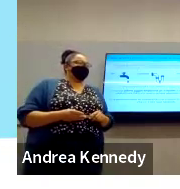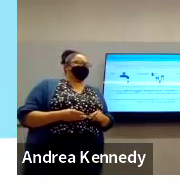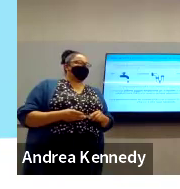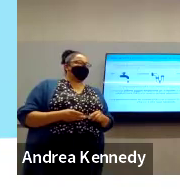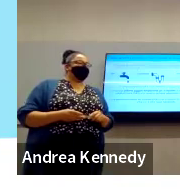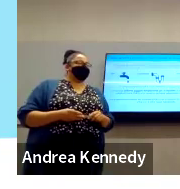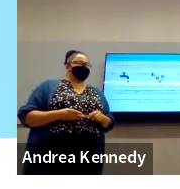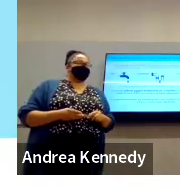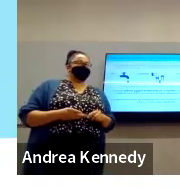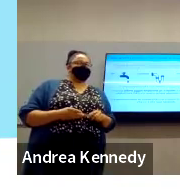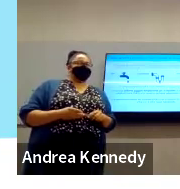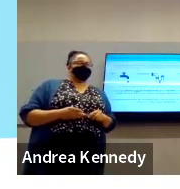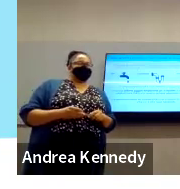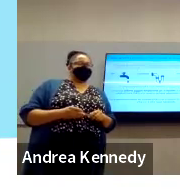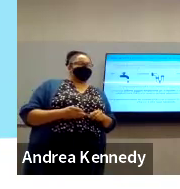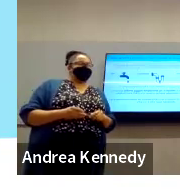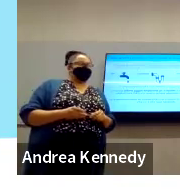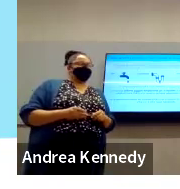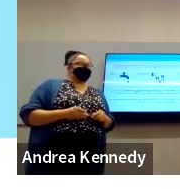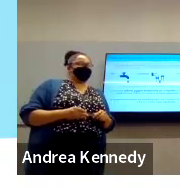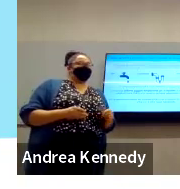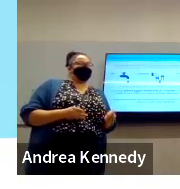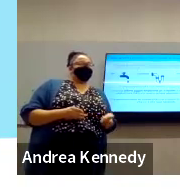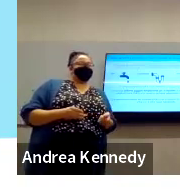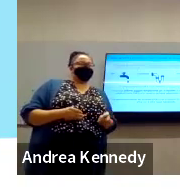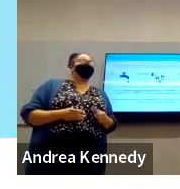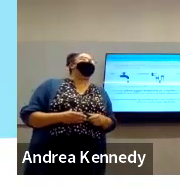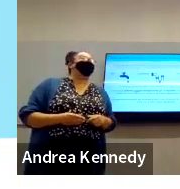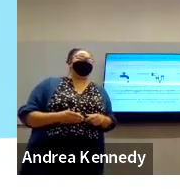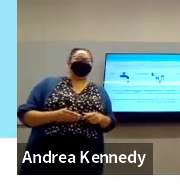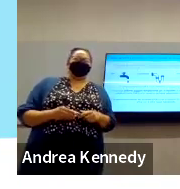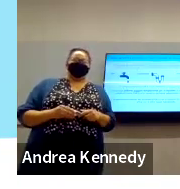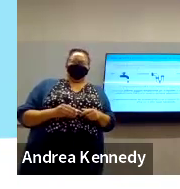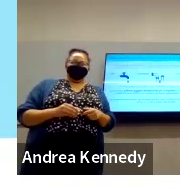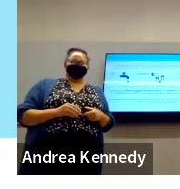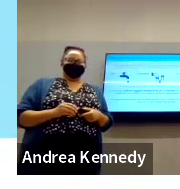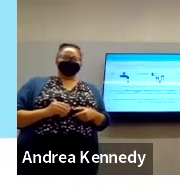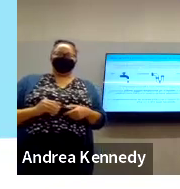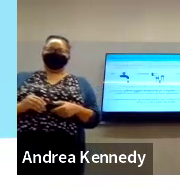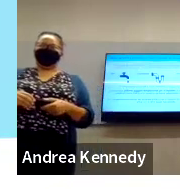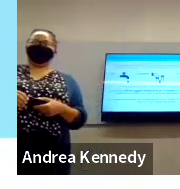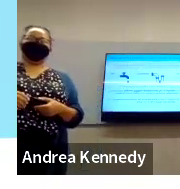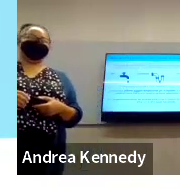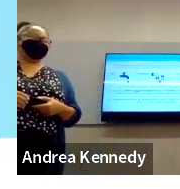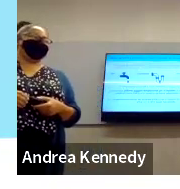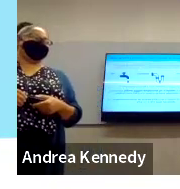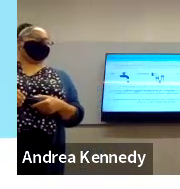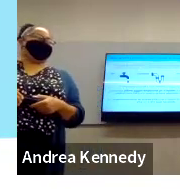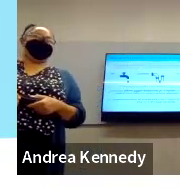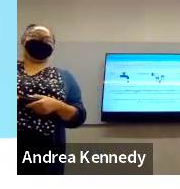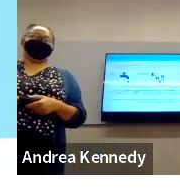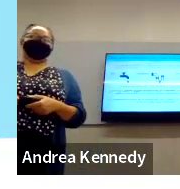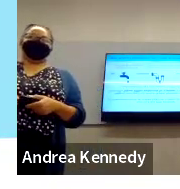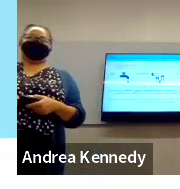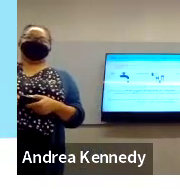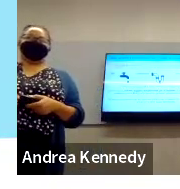sería en esa renta fija, que sería en el próximo año. Does that make sense? Sí, sí entiende o